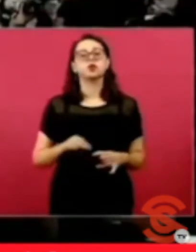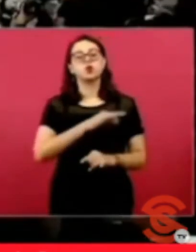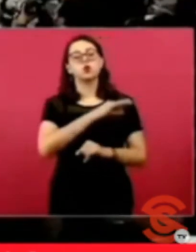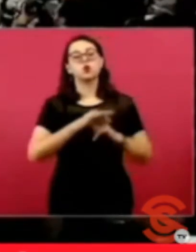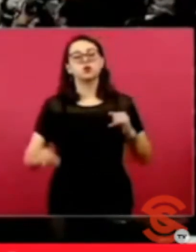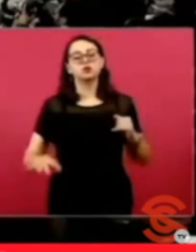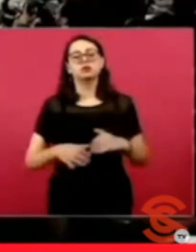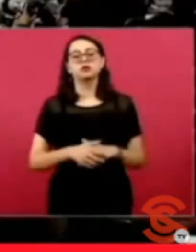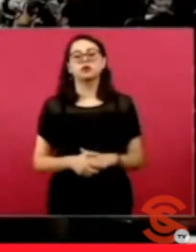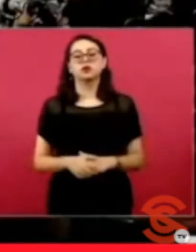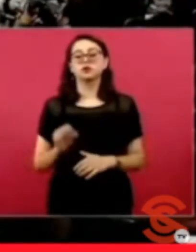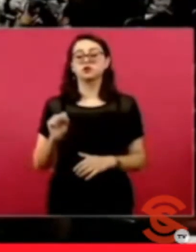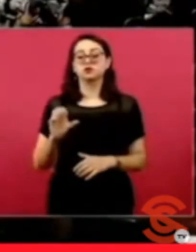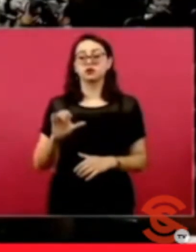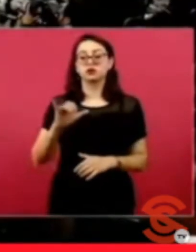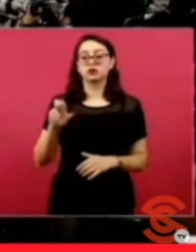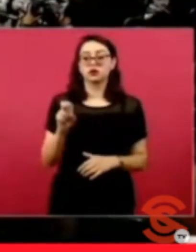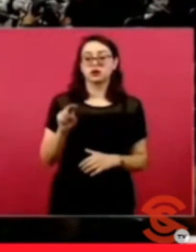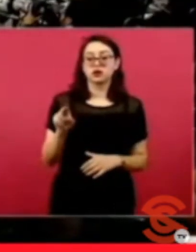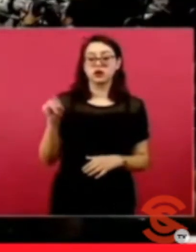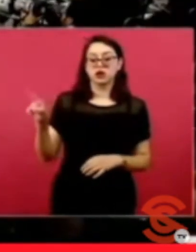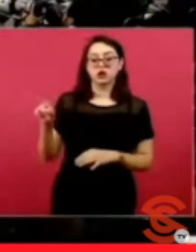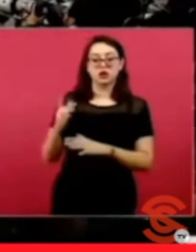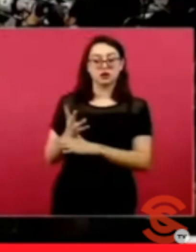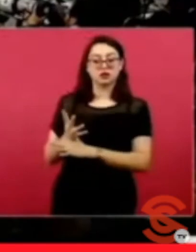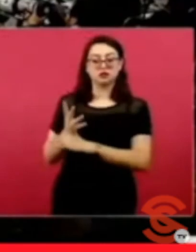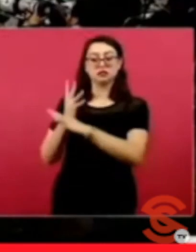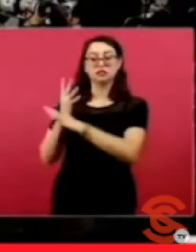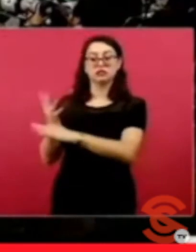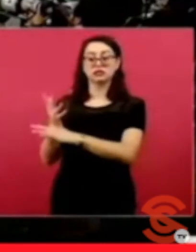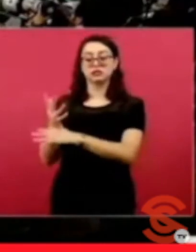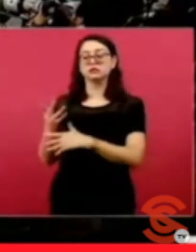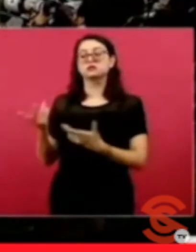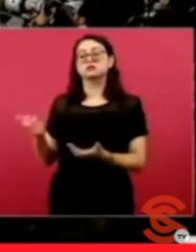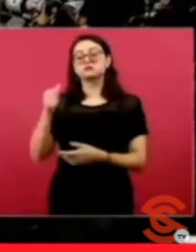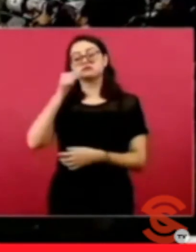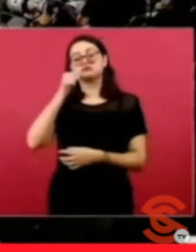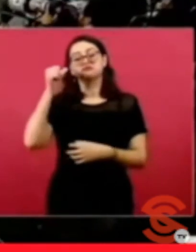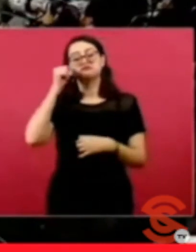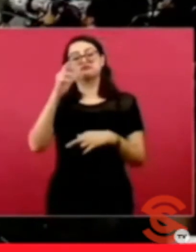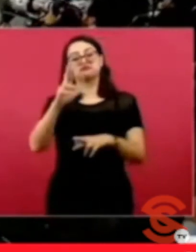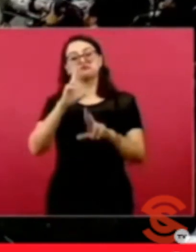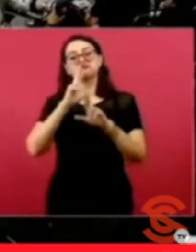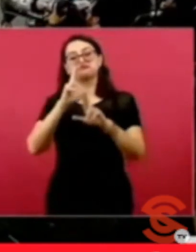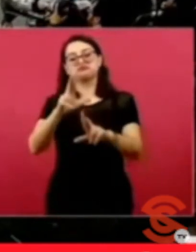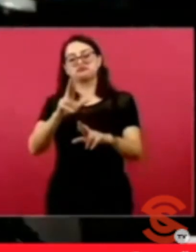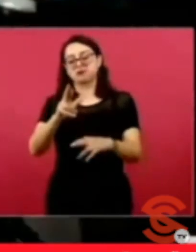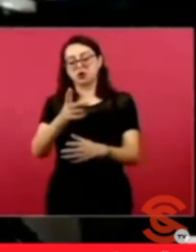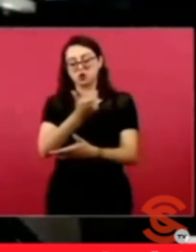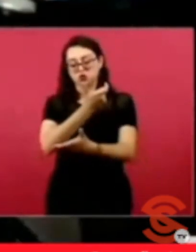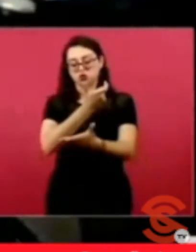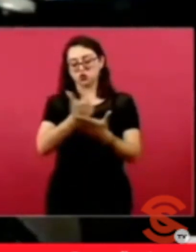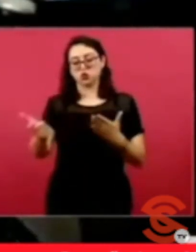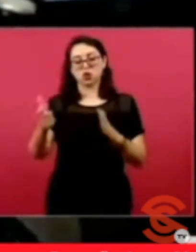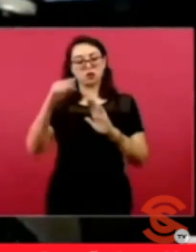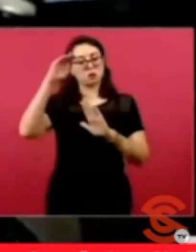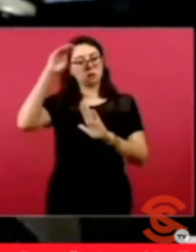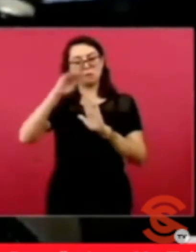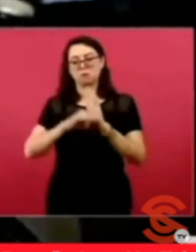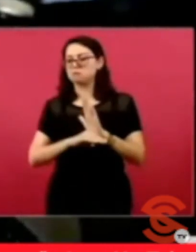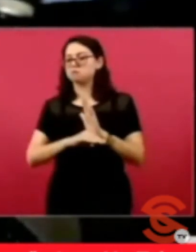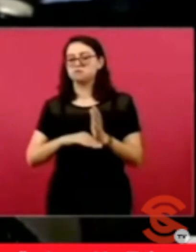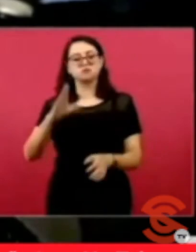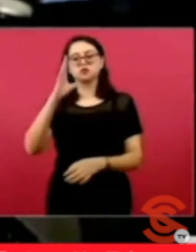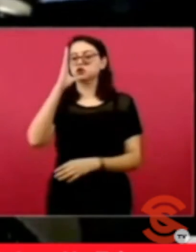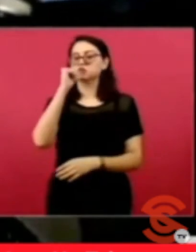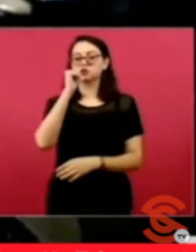Sobre la respuesta de la Suprema Corte de Justicia de la Nación, quien ayer le estaba diciendo que no se pueden bajar los salarios.